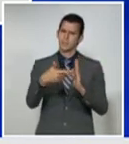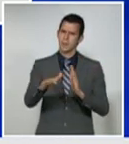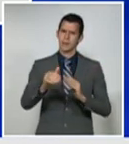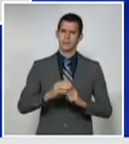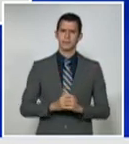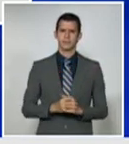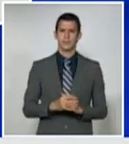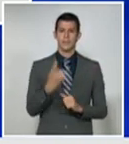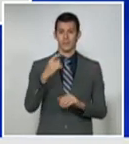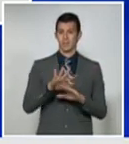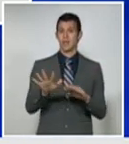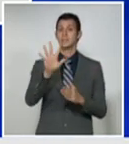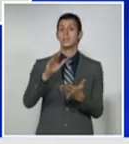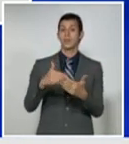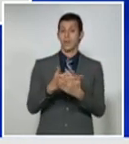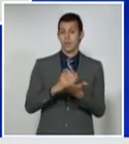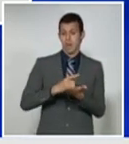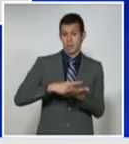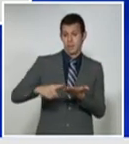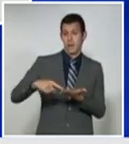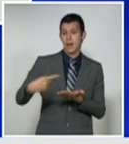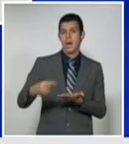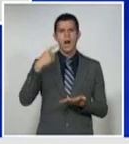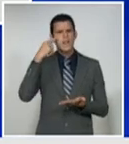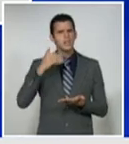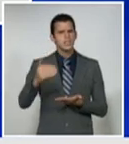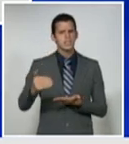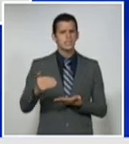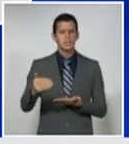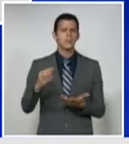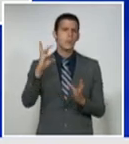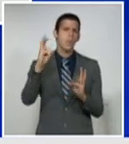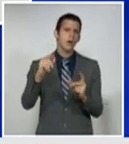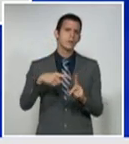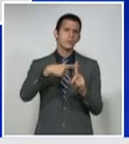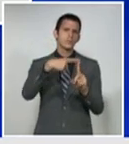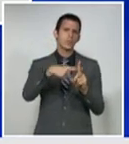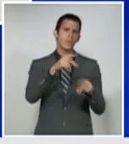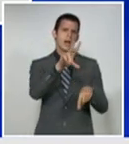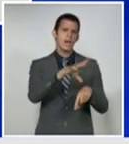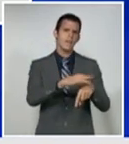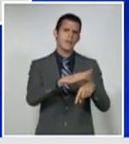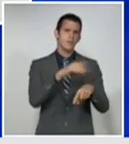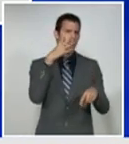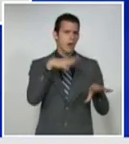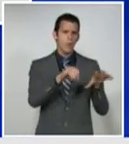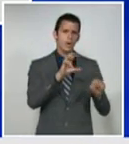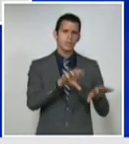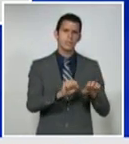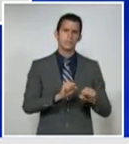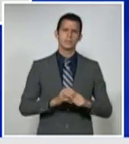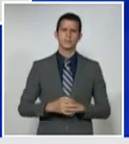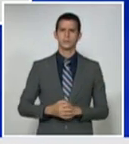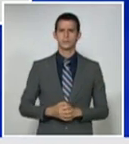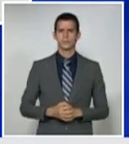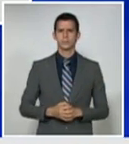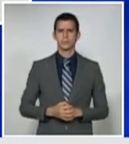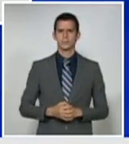días de evolución, que cuando vemos la cifra de febrero, la cifra más elevada de toda la